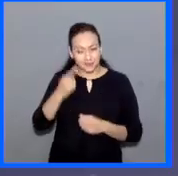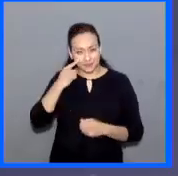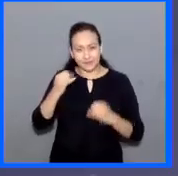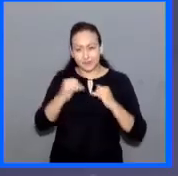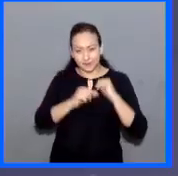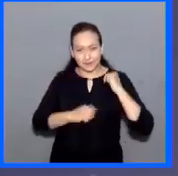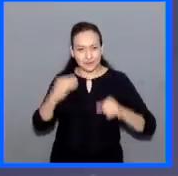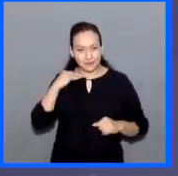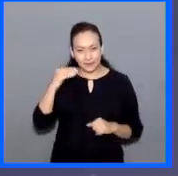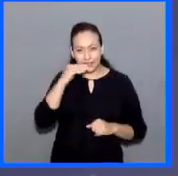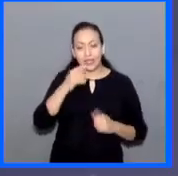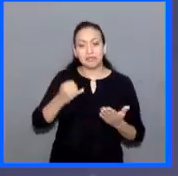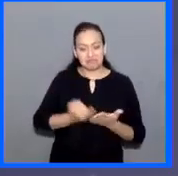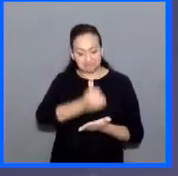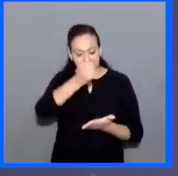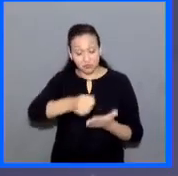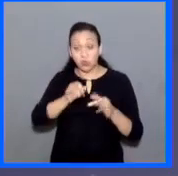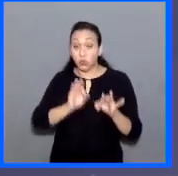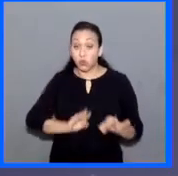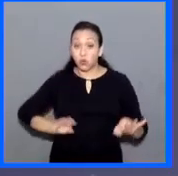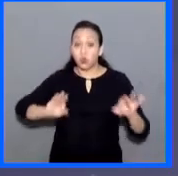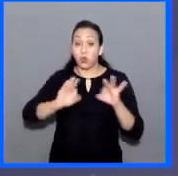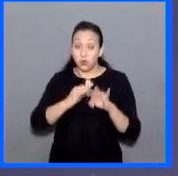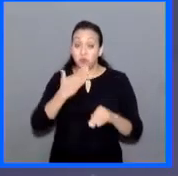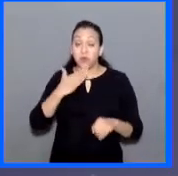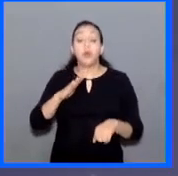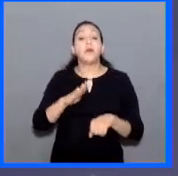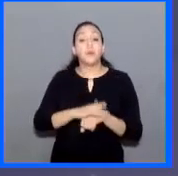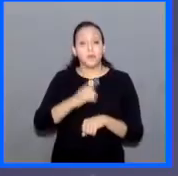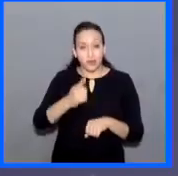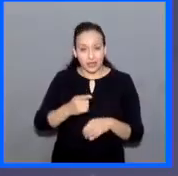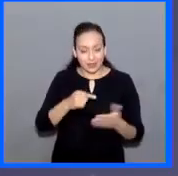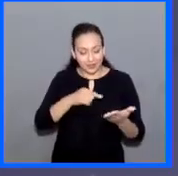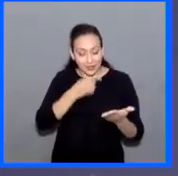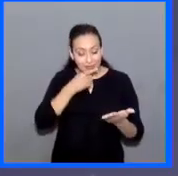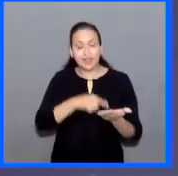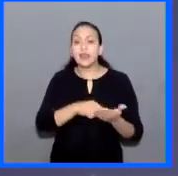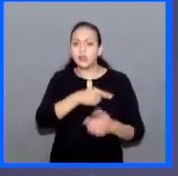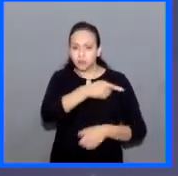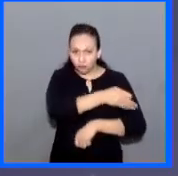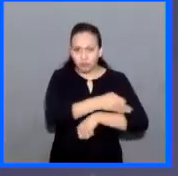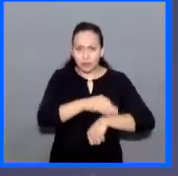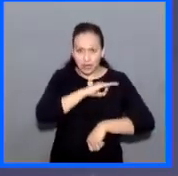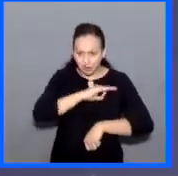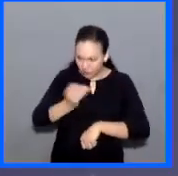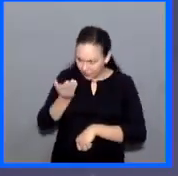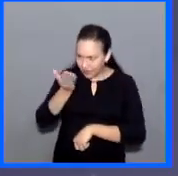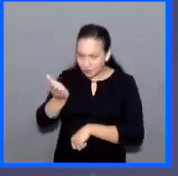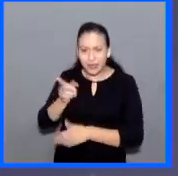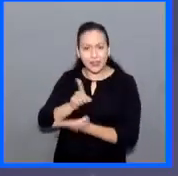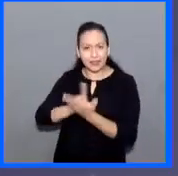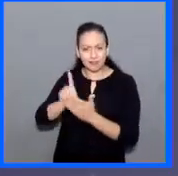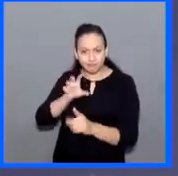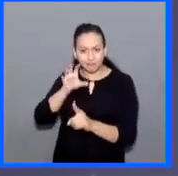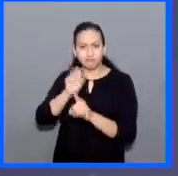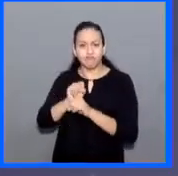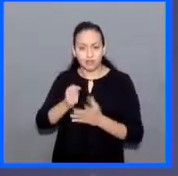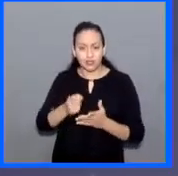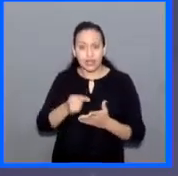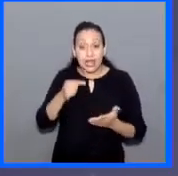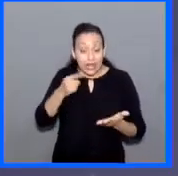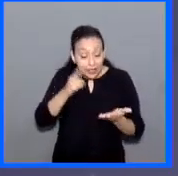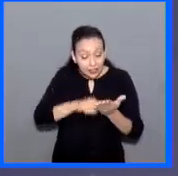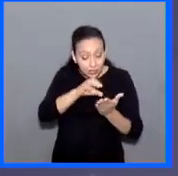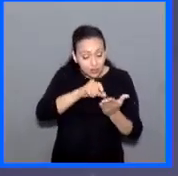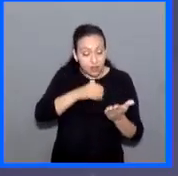fallo es significativo porque fue dictado bajo la figura del interés legítimo y debido a que se acreditó una omisión constitucional y